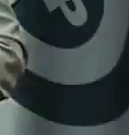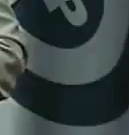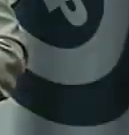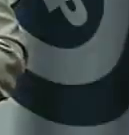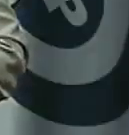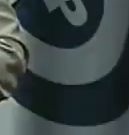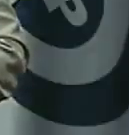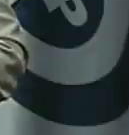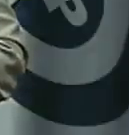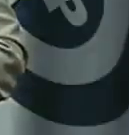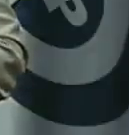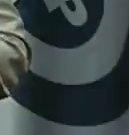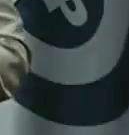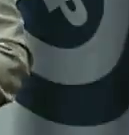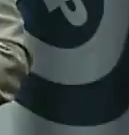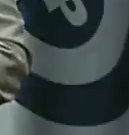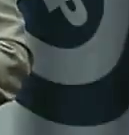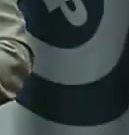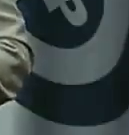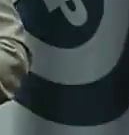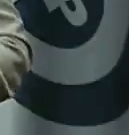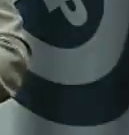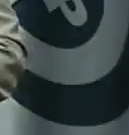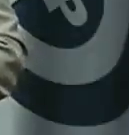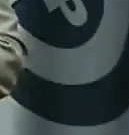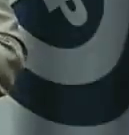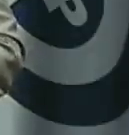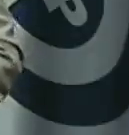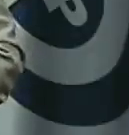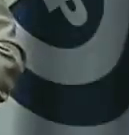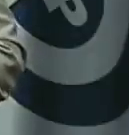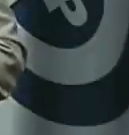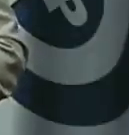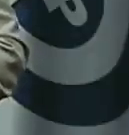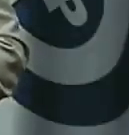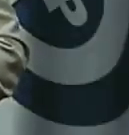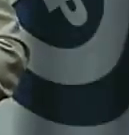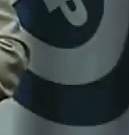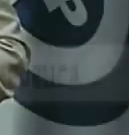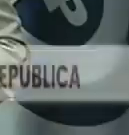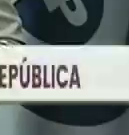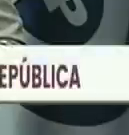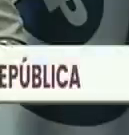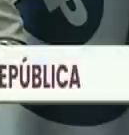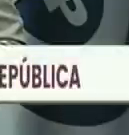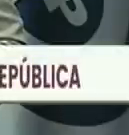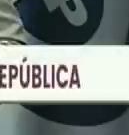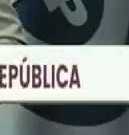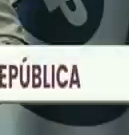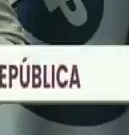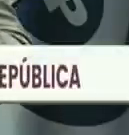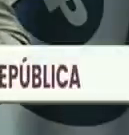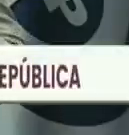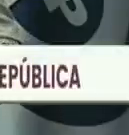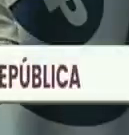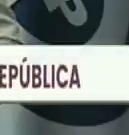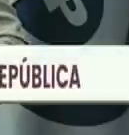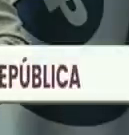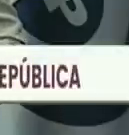la Cámara Municipal de Caracas, que me honré en dirigir durante los años